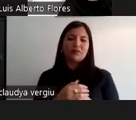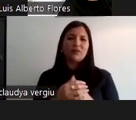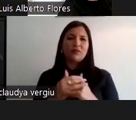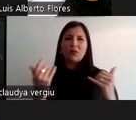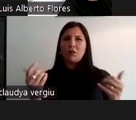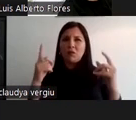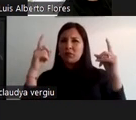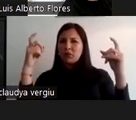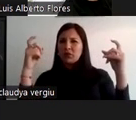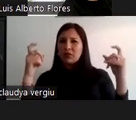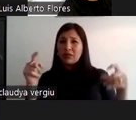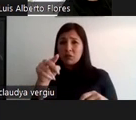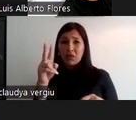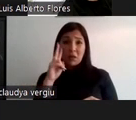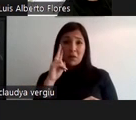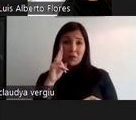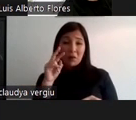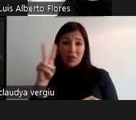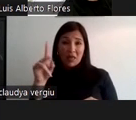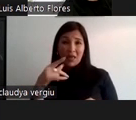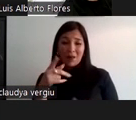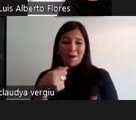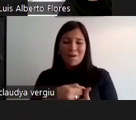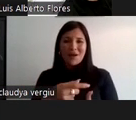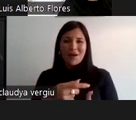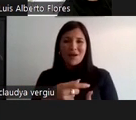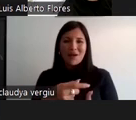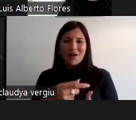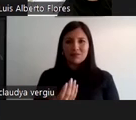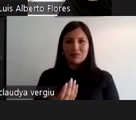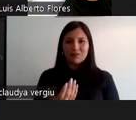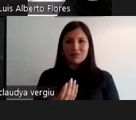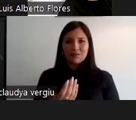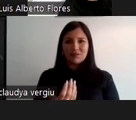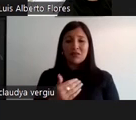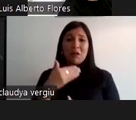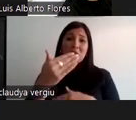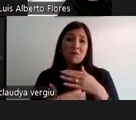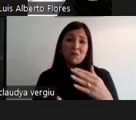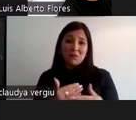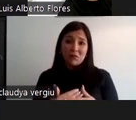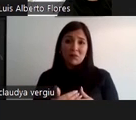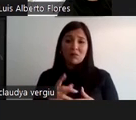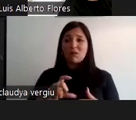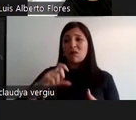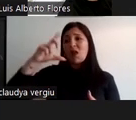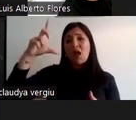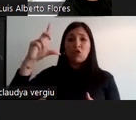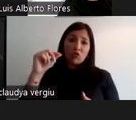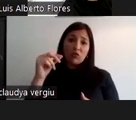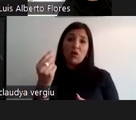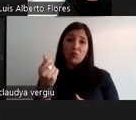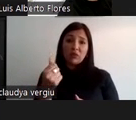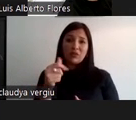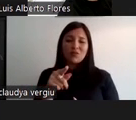el vacacionista lo que busca es servicios cuyo pago valga la pena no más aún que puede ser alto bajo el precio pero que